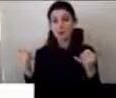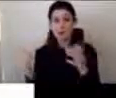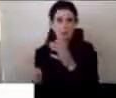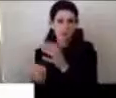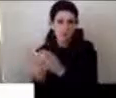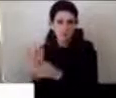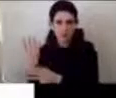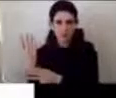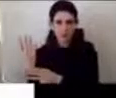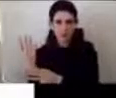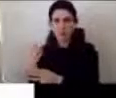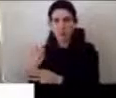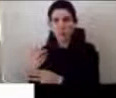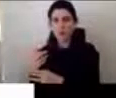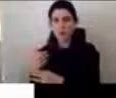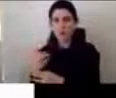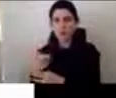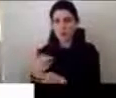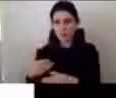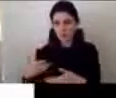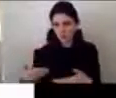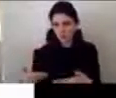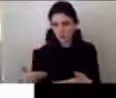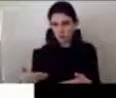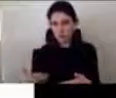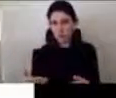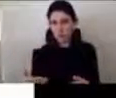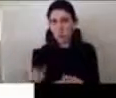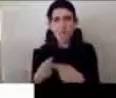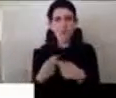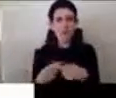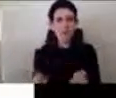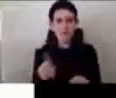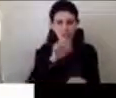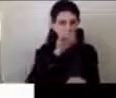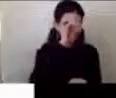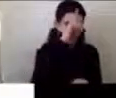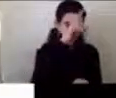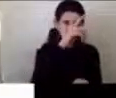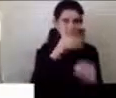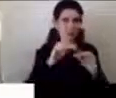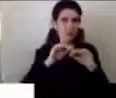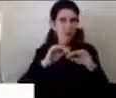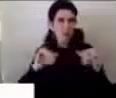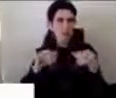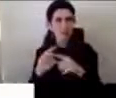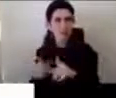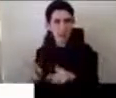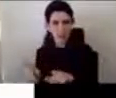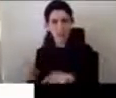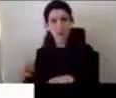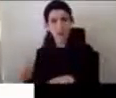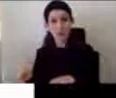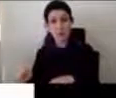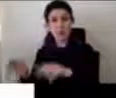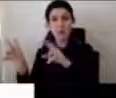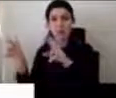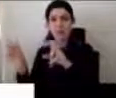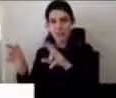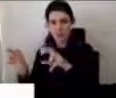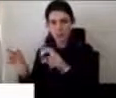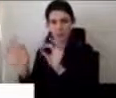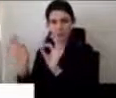que son más contemporáneos y se diferencian de los clásicos en varios aspectos. Primero, tienen un uso de temáticas definidas,